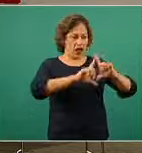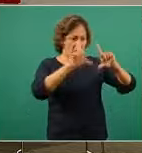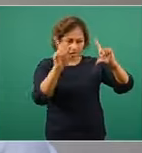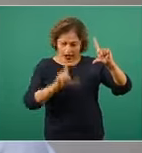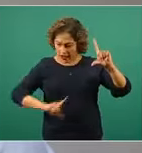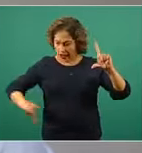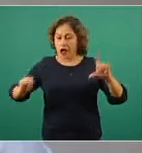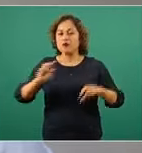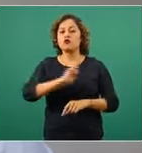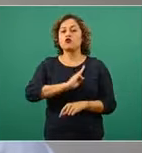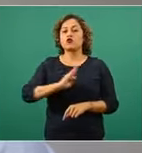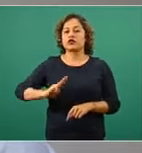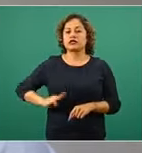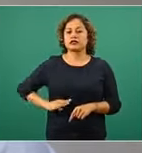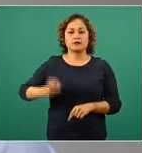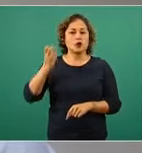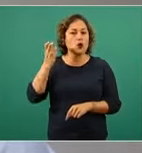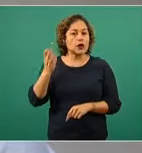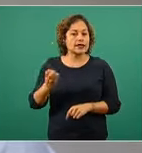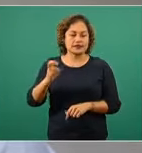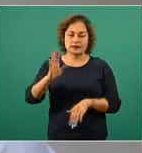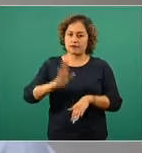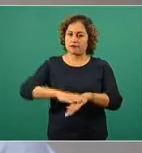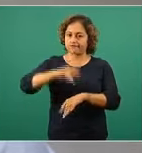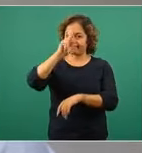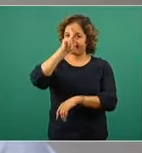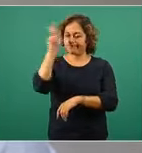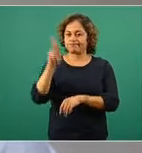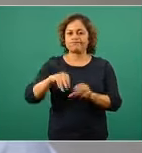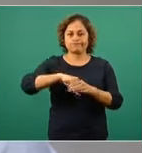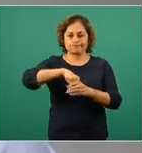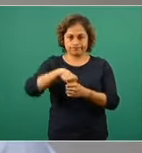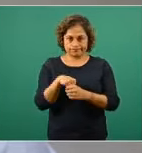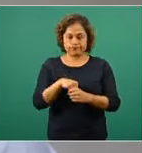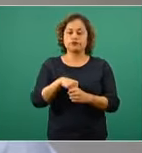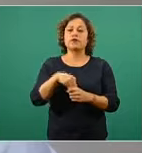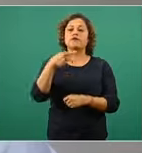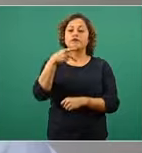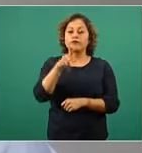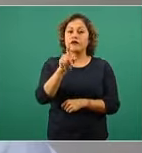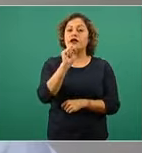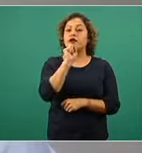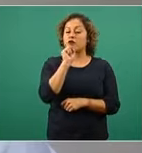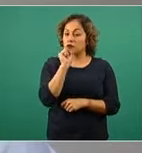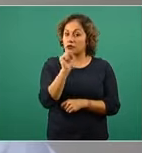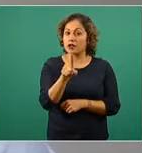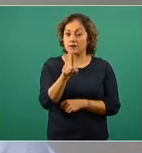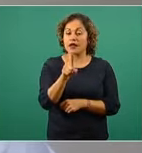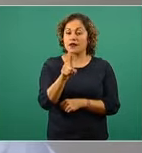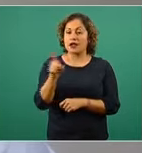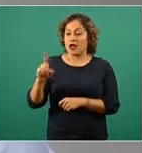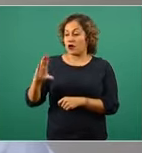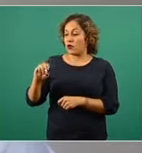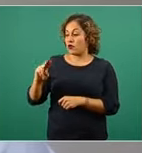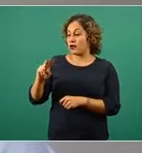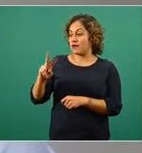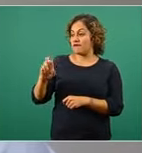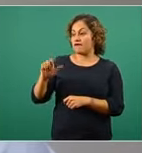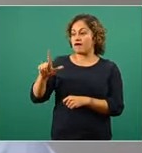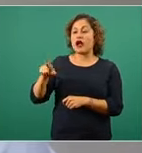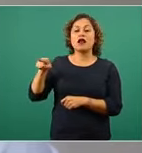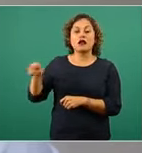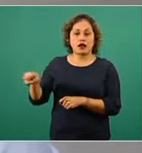el segundo municipio con la mayor población de todo México, pero también, y basados en los datos del Coneval, es el municipio